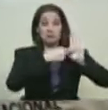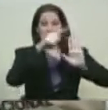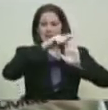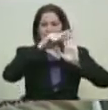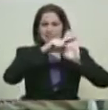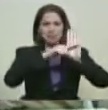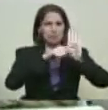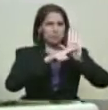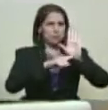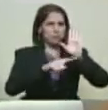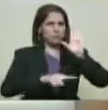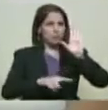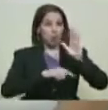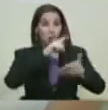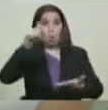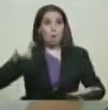completa,